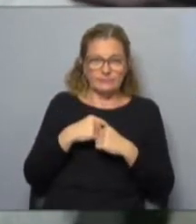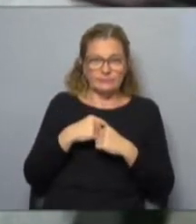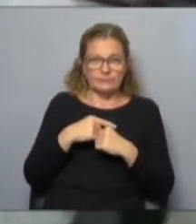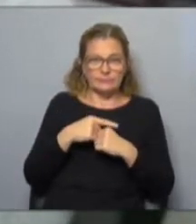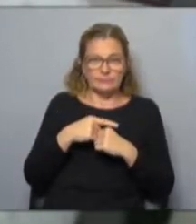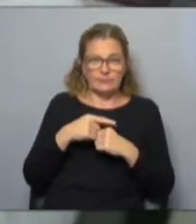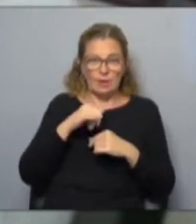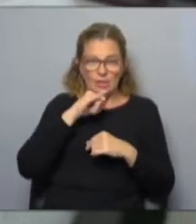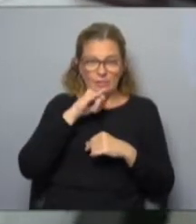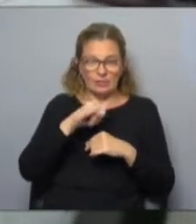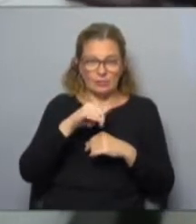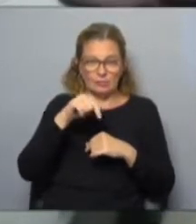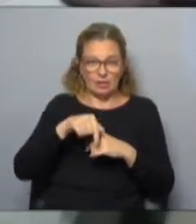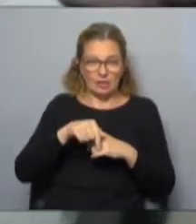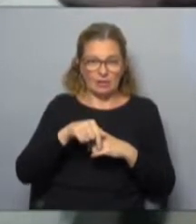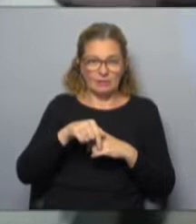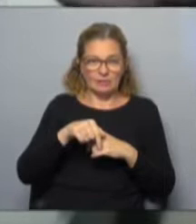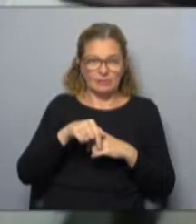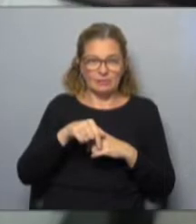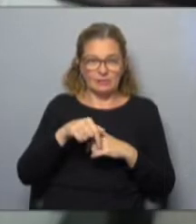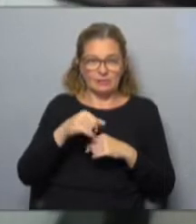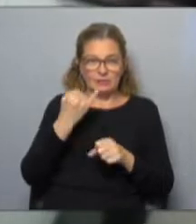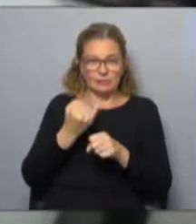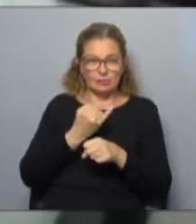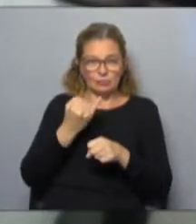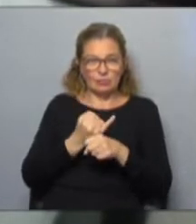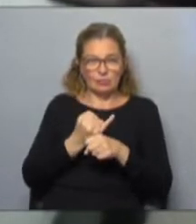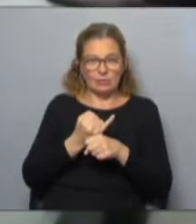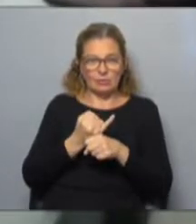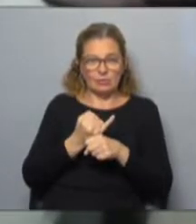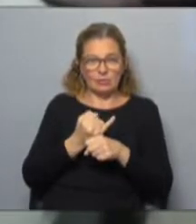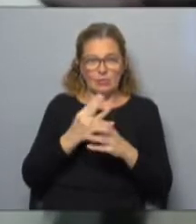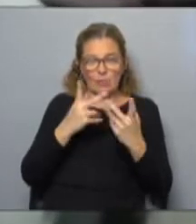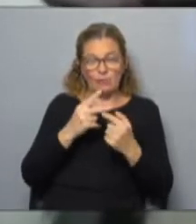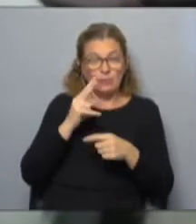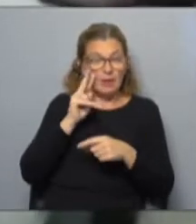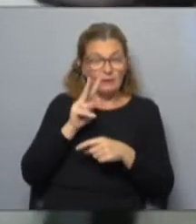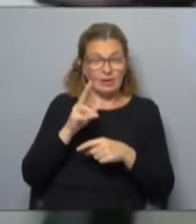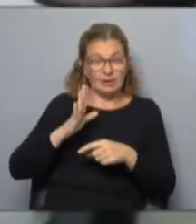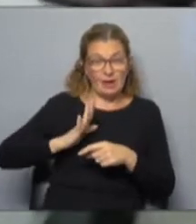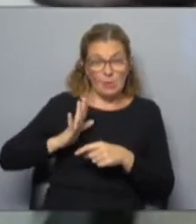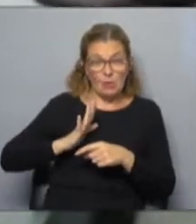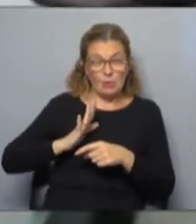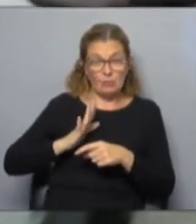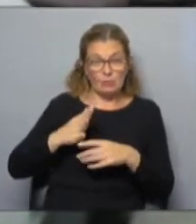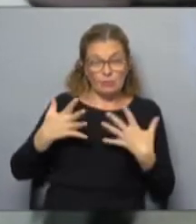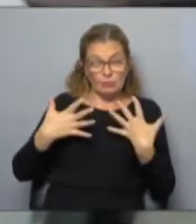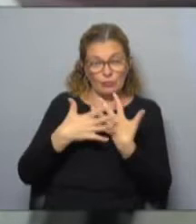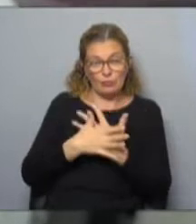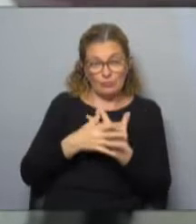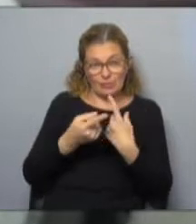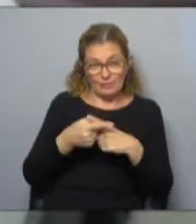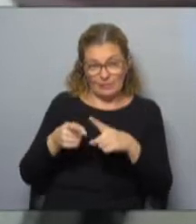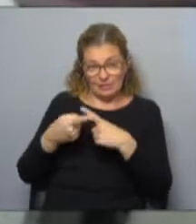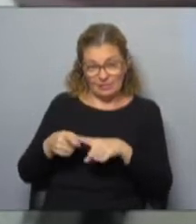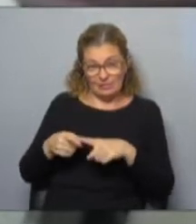Hago la denuncia aquí, en lo institucional, como modo de visibilizar que las mujeres aún sufrimos de múltiples